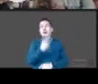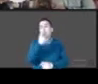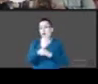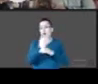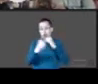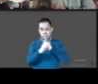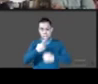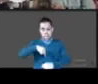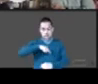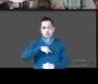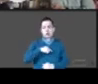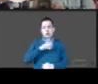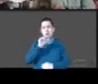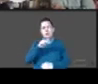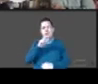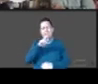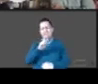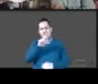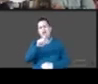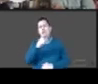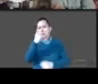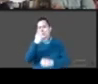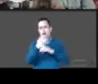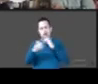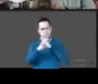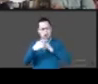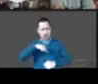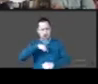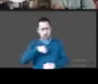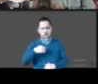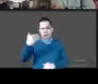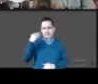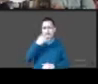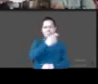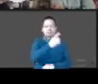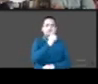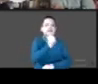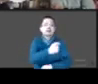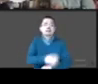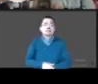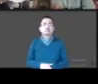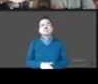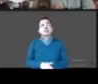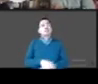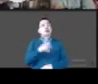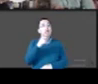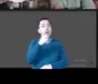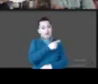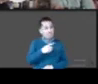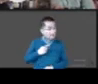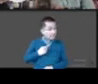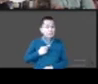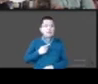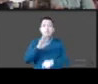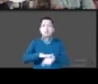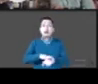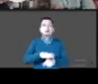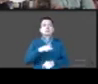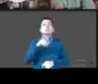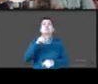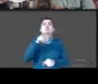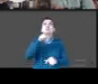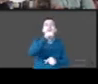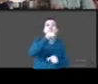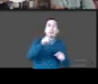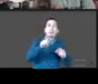la COVID-19 es que se tiene que fortalecer esa sería la palabra fortalecer la coordinación en los tres